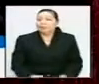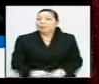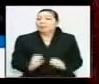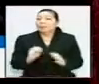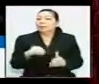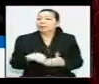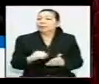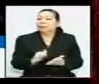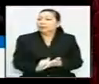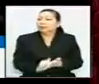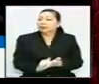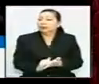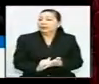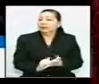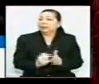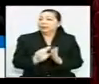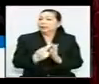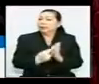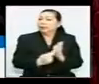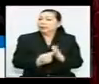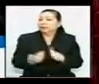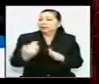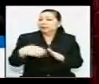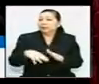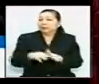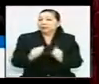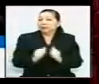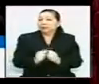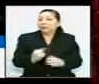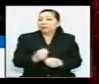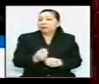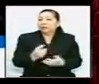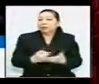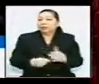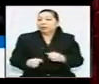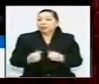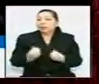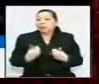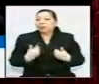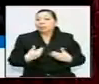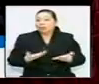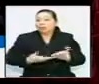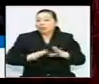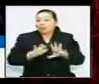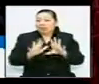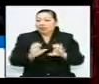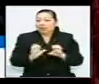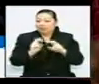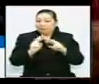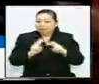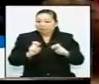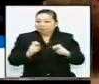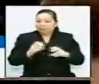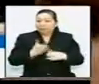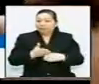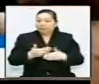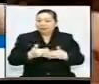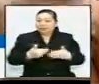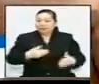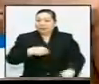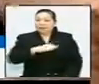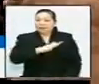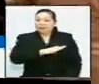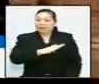te voy a dar la relación de los involucrados y tú tomas la decisión cómo lo vas a evaluar o investigar dentro de la Fiscalía, ¿no?